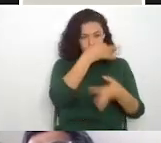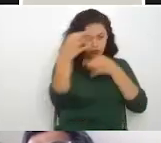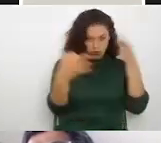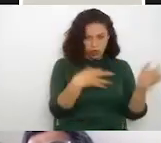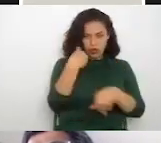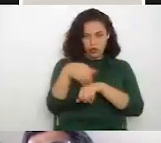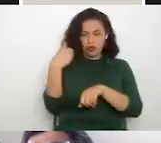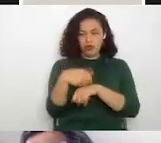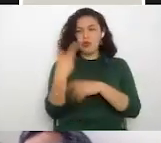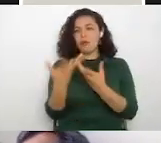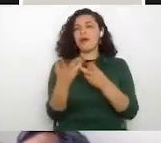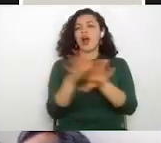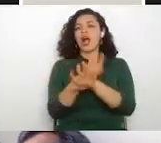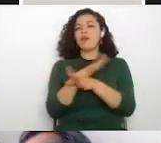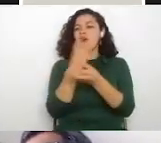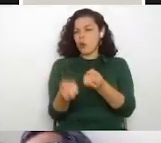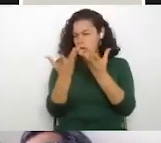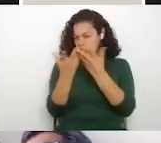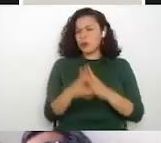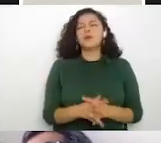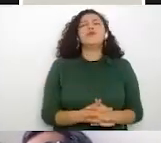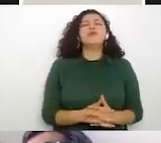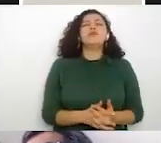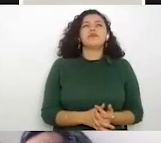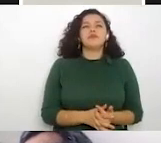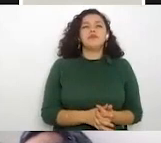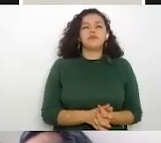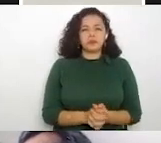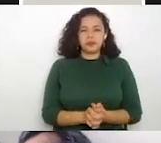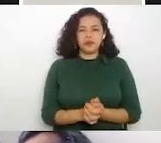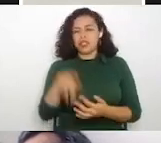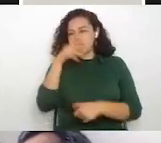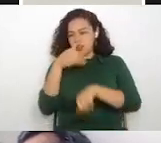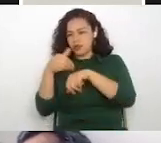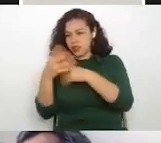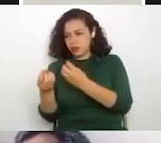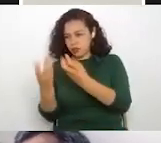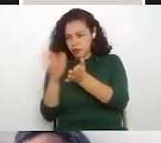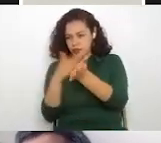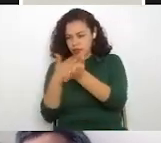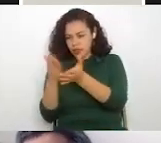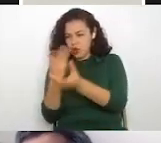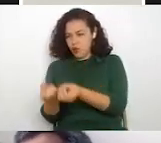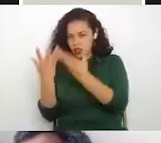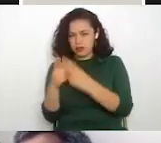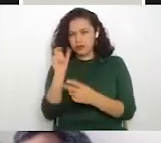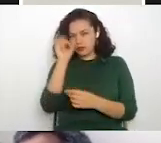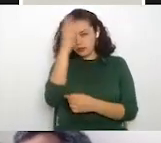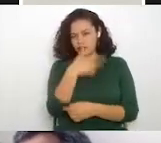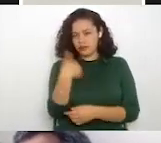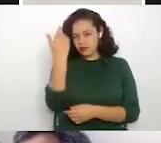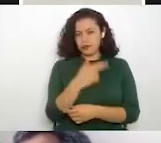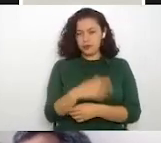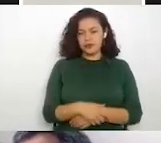de versión y pues la paginación, ¿sí? Incluso aquí abajo podemos revisar, porque del